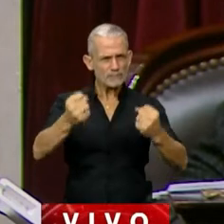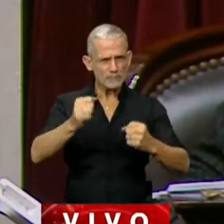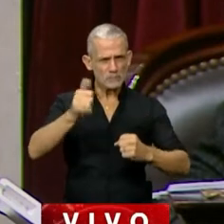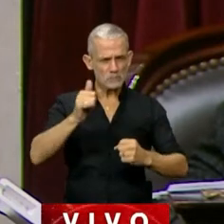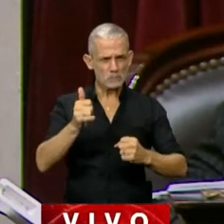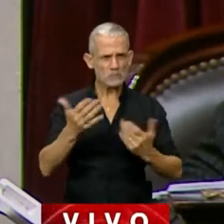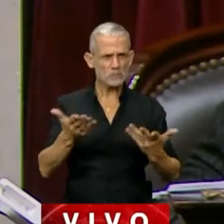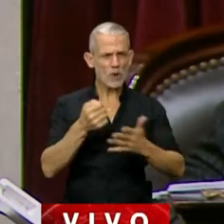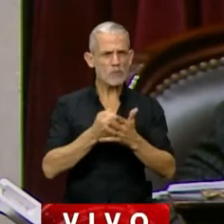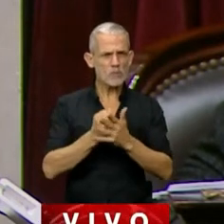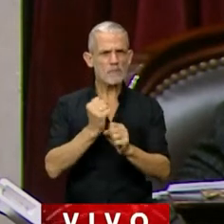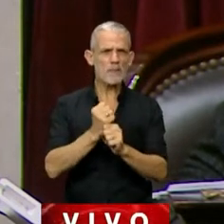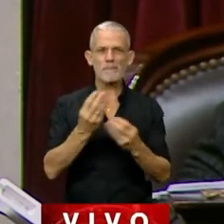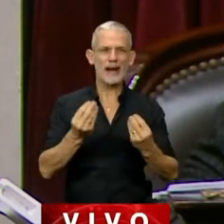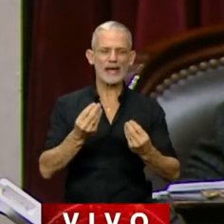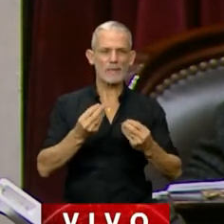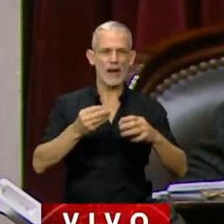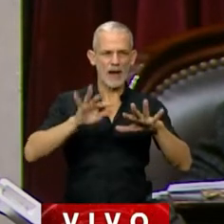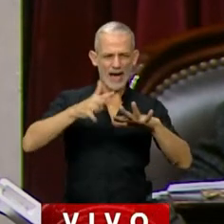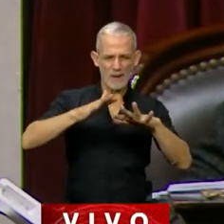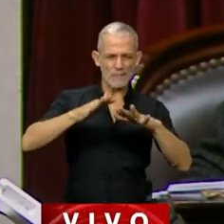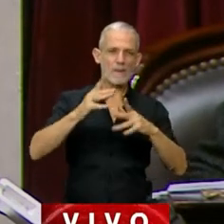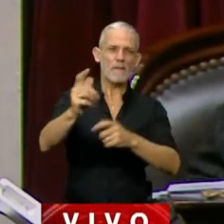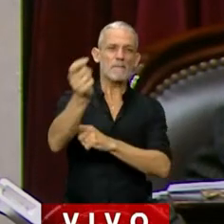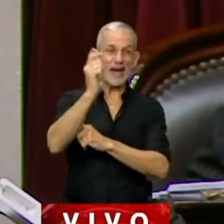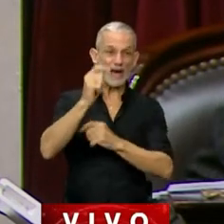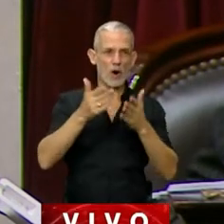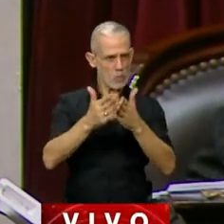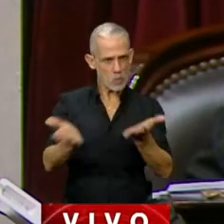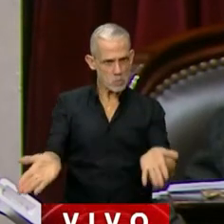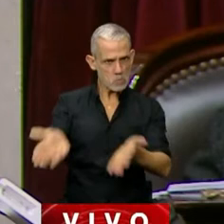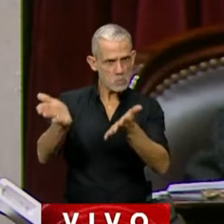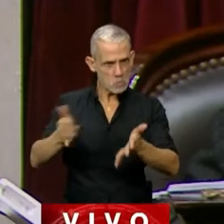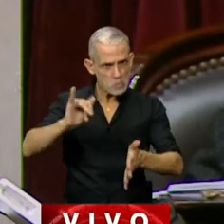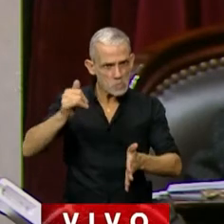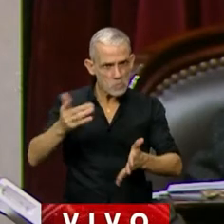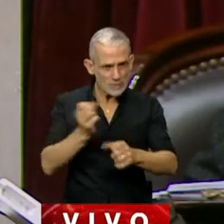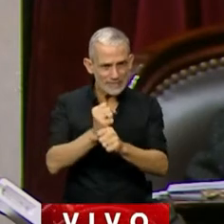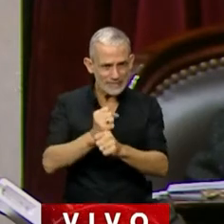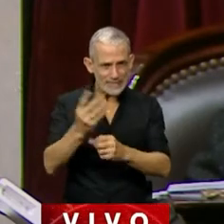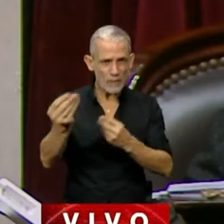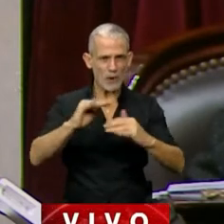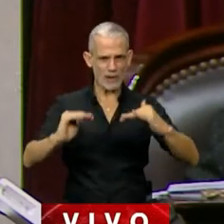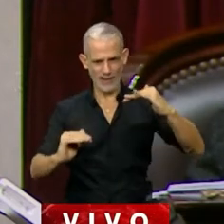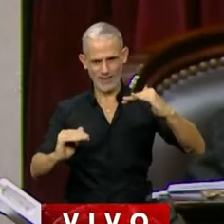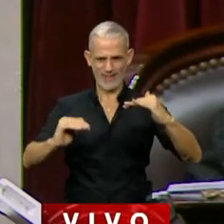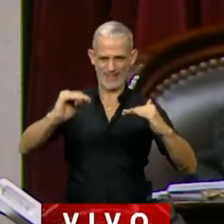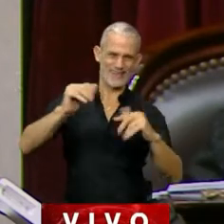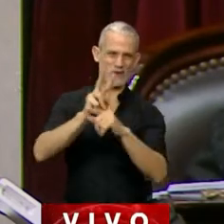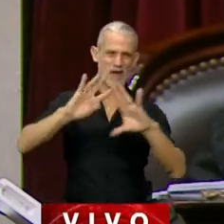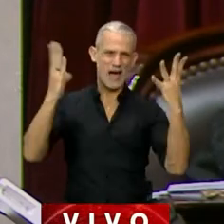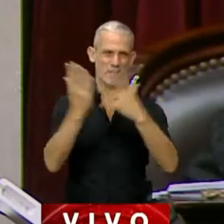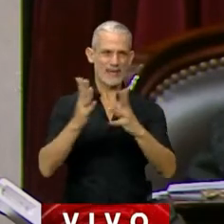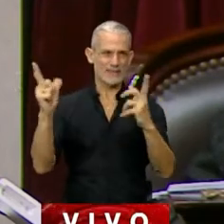esfuerzo para que el sector pesquero pueda seguir pescando y se logren los equilibrios con el